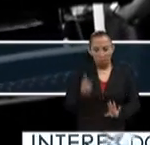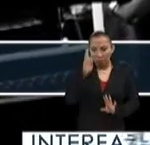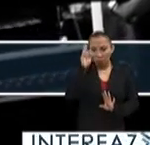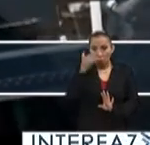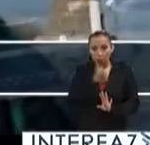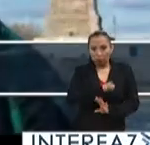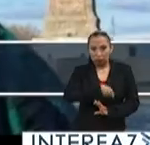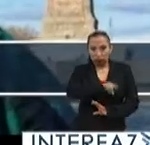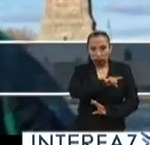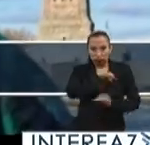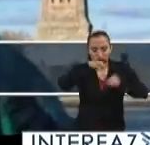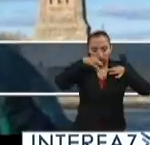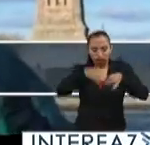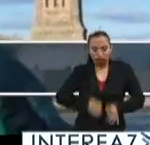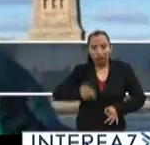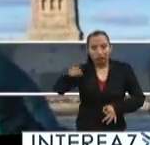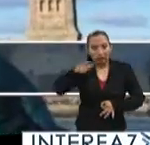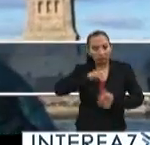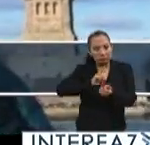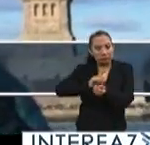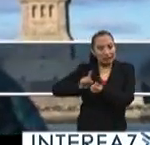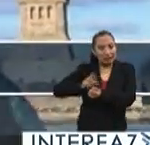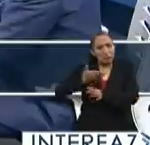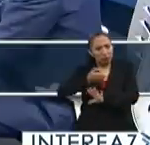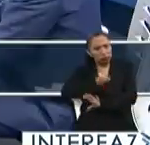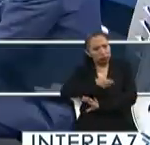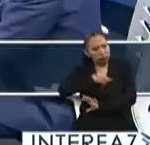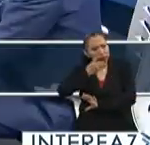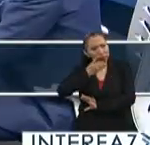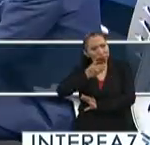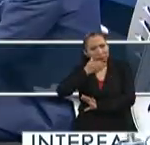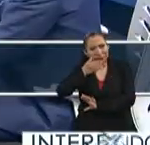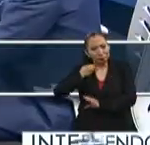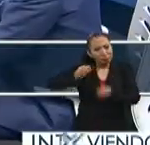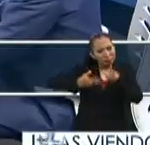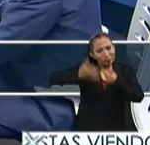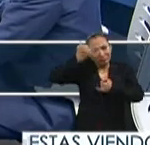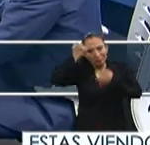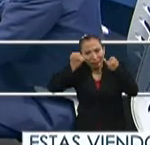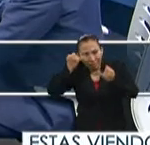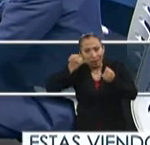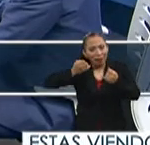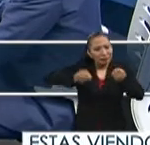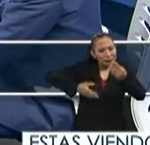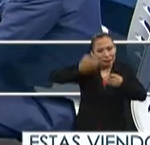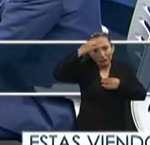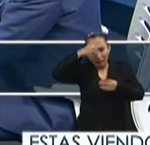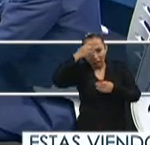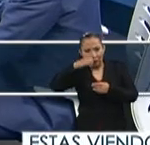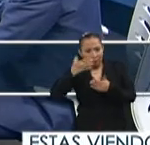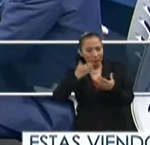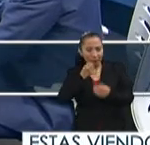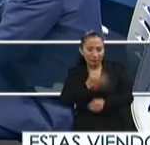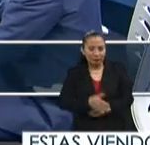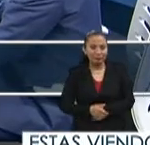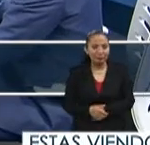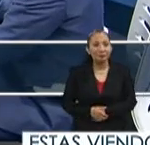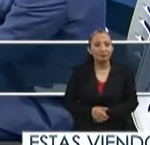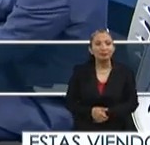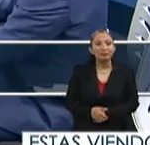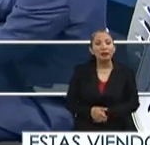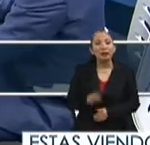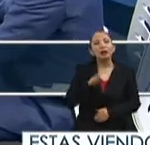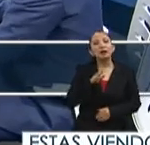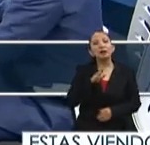muy sanos. Entonces era esa convivencia muy, muy sana con ellos, ese intercambio de ideas, ese intercambio de experiencias, era muy padre. Claro.